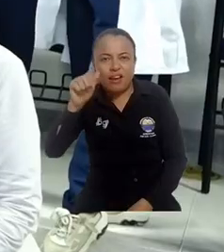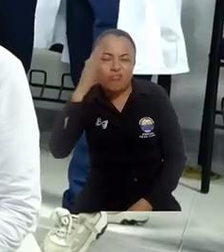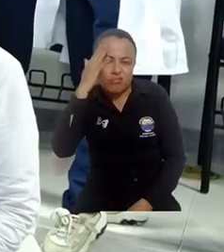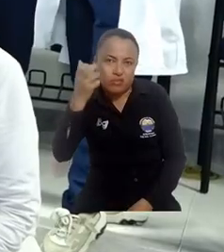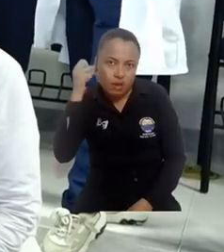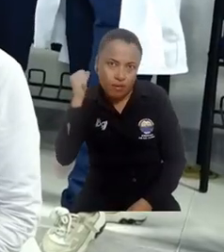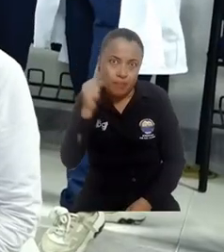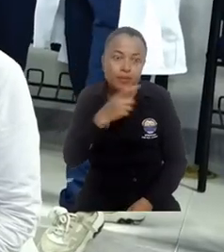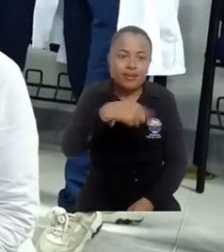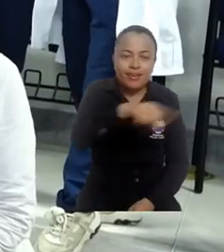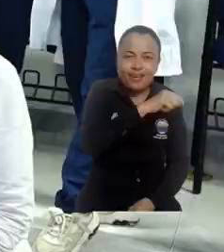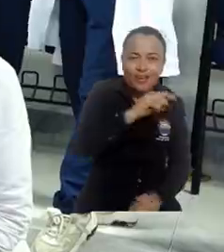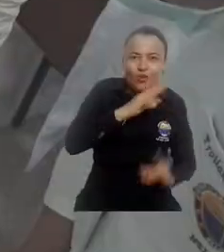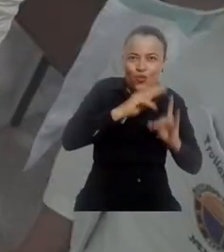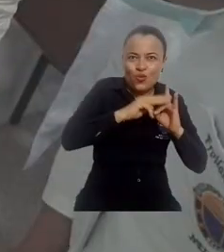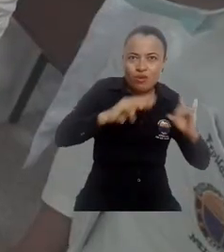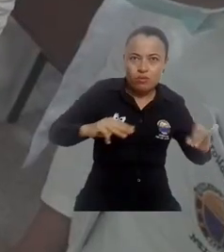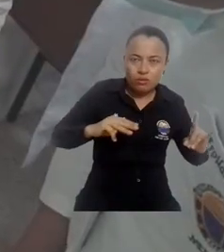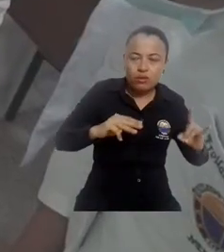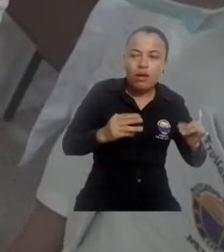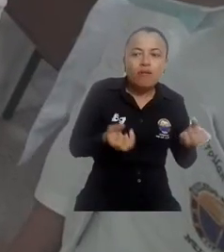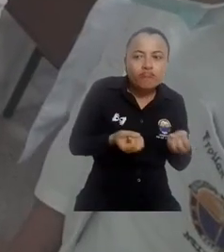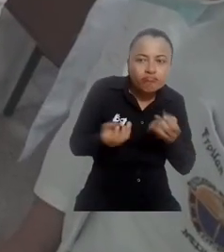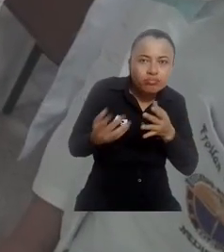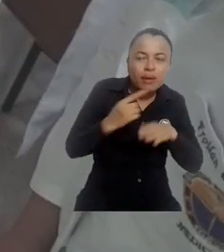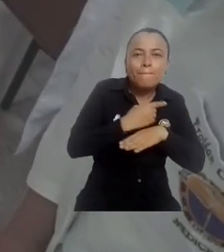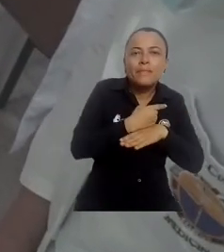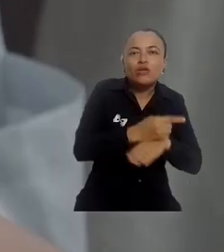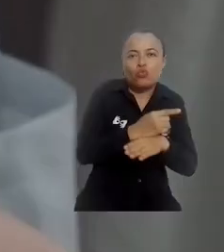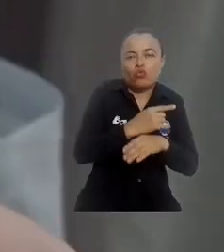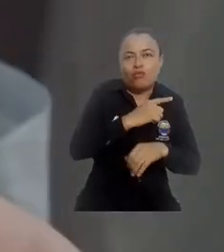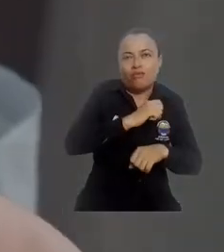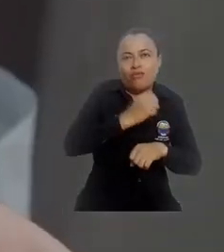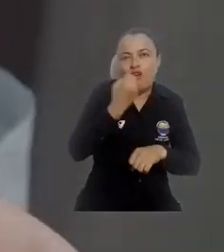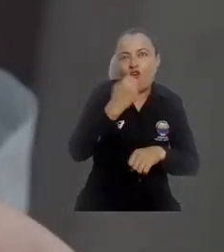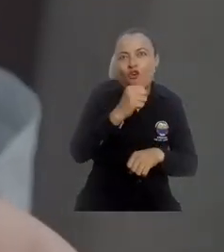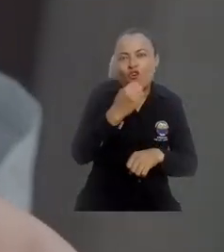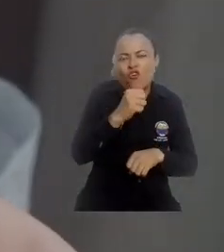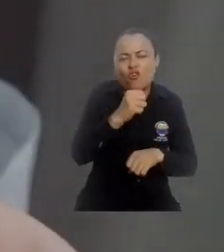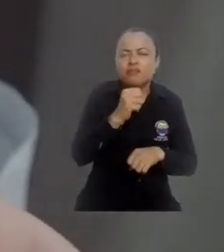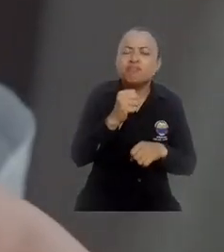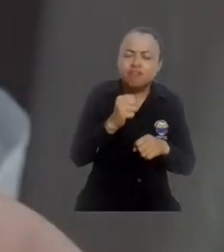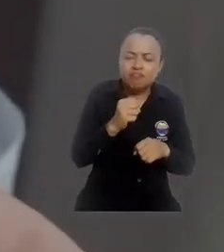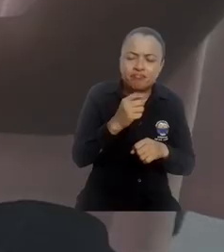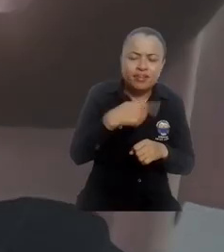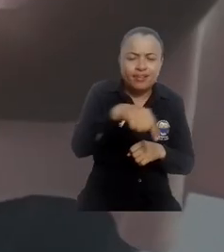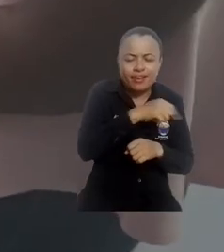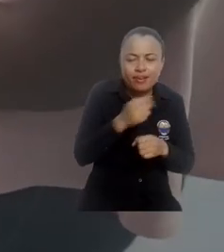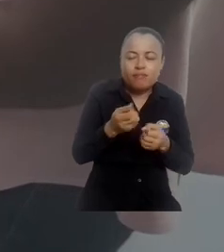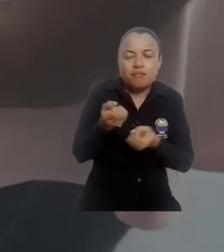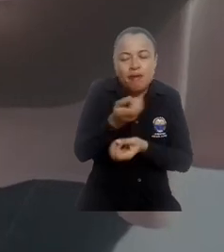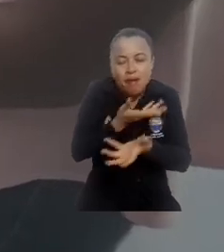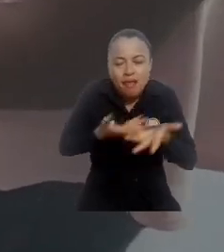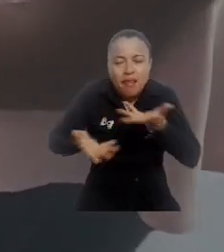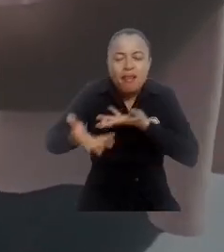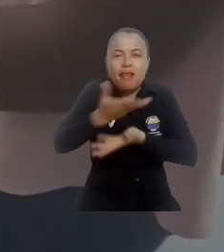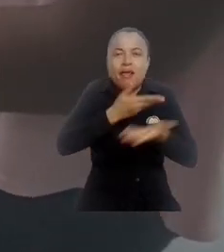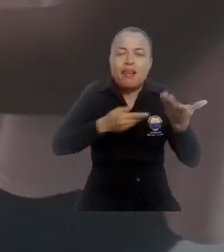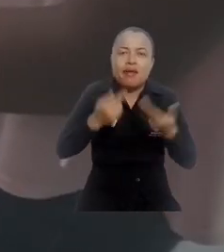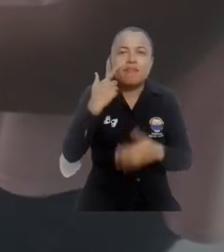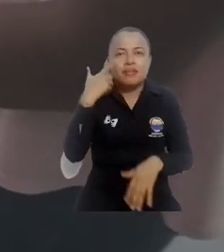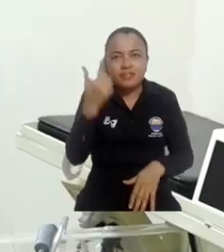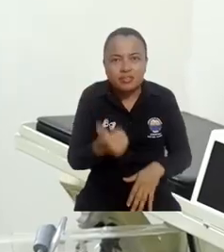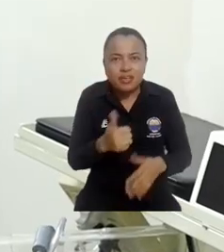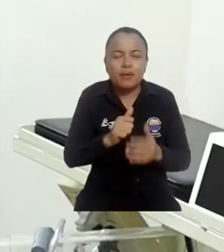ellos la estrategia Minuto de Oro. Hemos visto que esto es algo muy valioso que tenemos. Muchas cosas bonitas compartimos nosotros